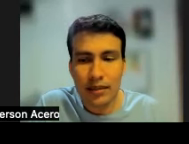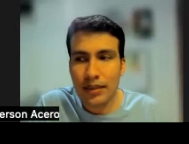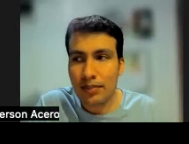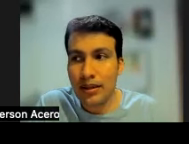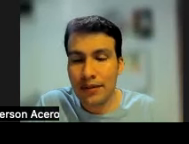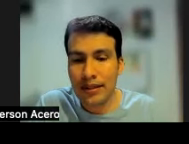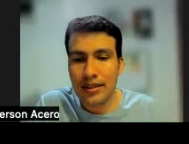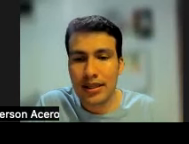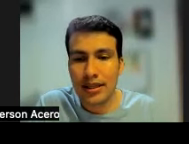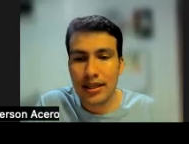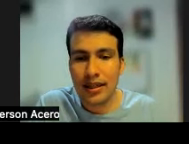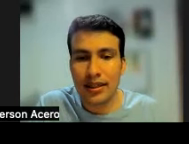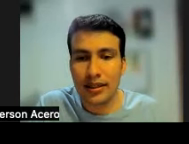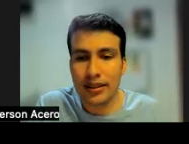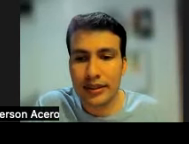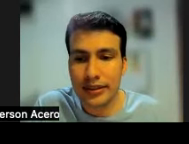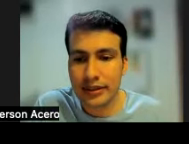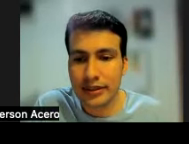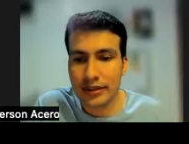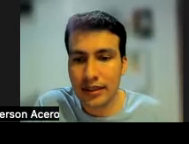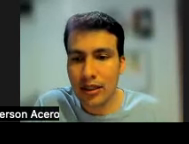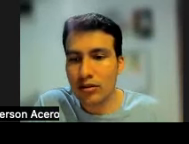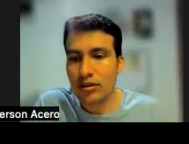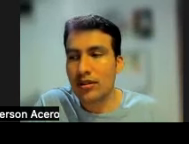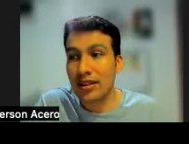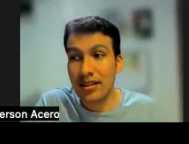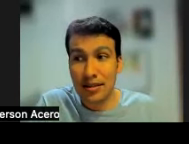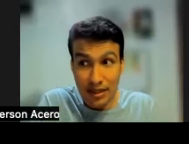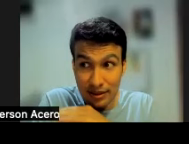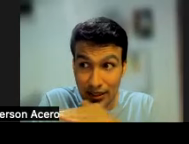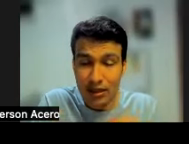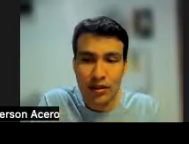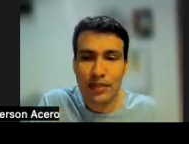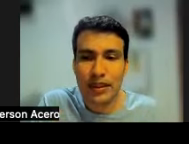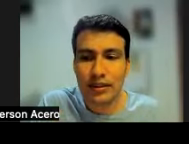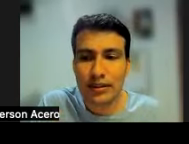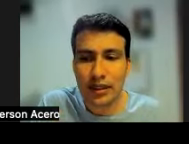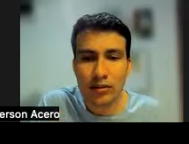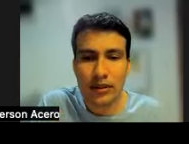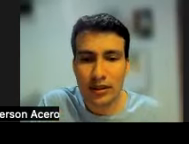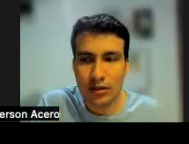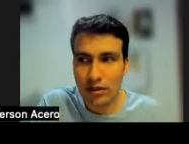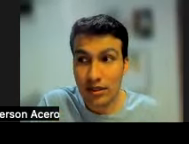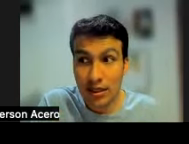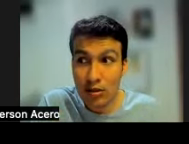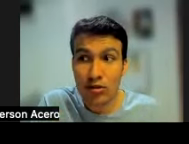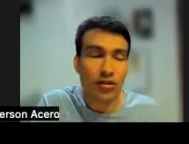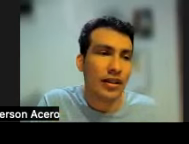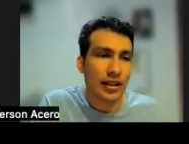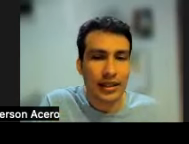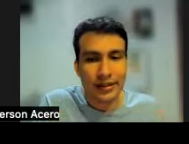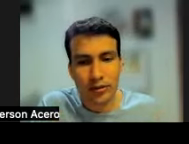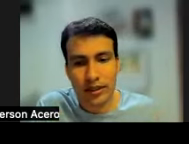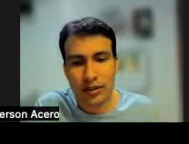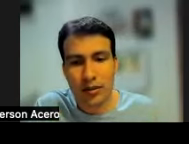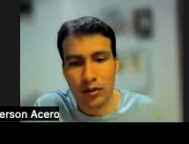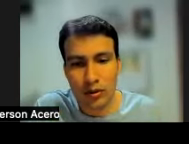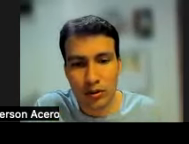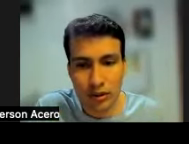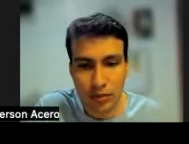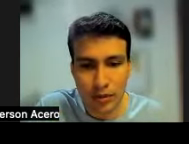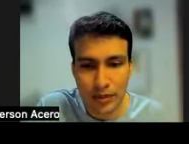Y además, pues enfatiza que Estados Unidos tiene destacados expertos en salud y ellos son quienes les han